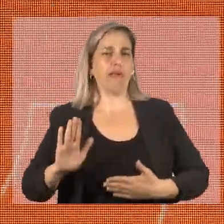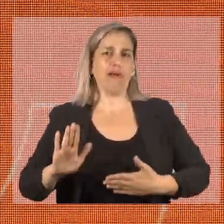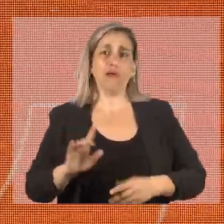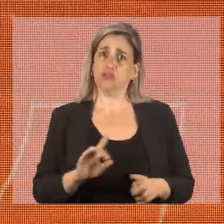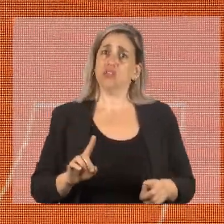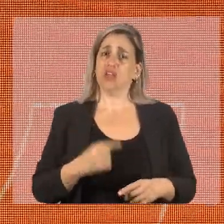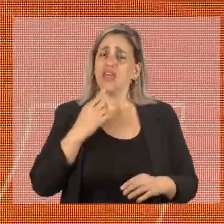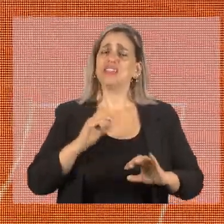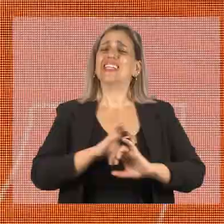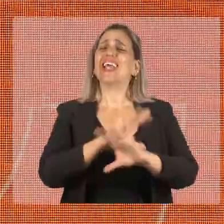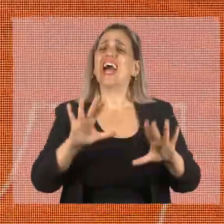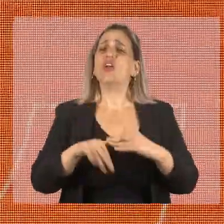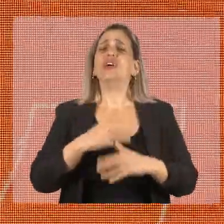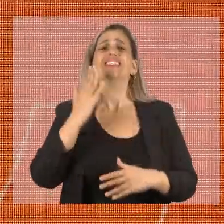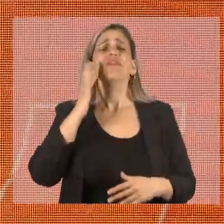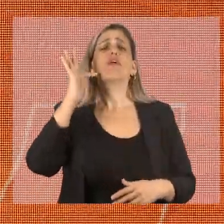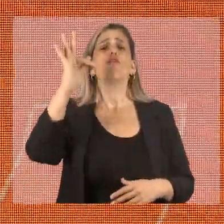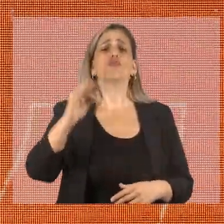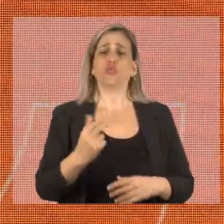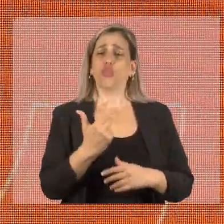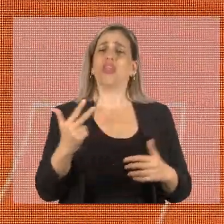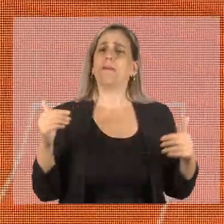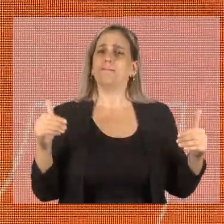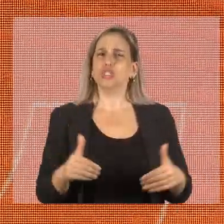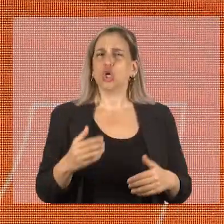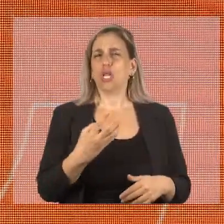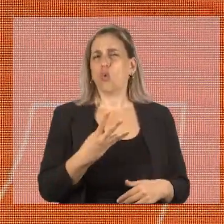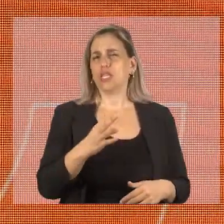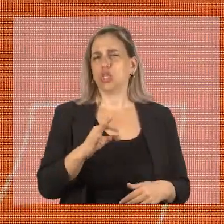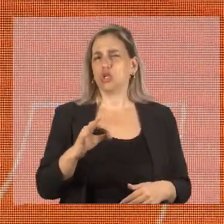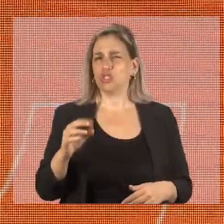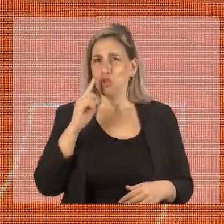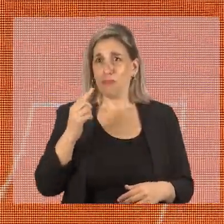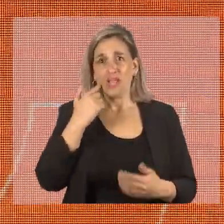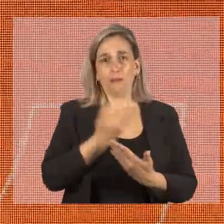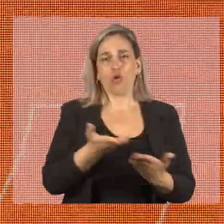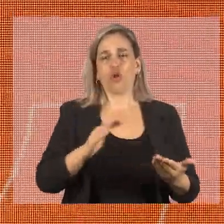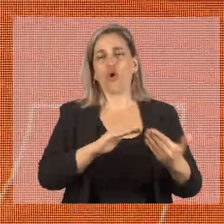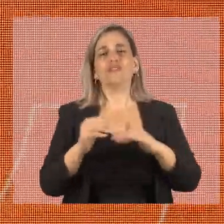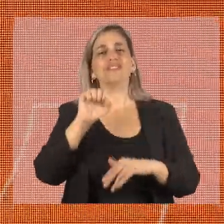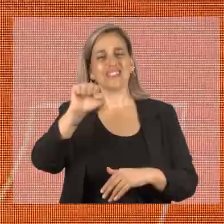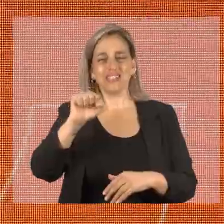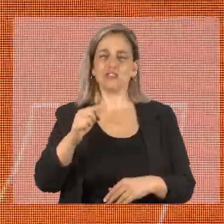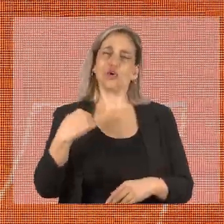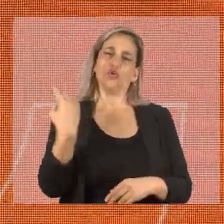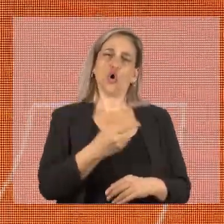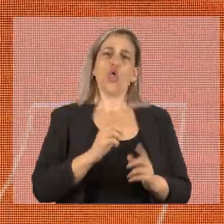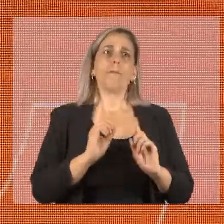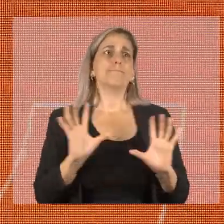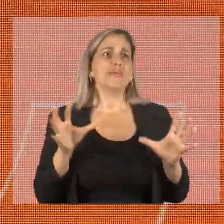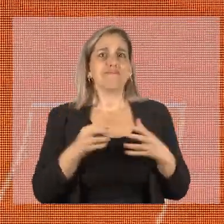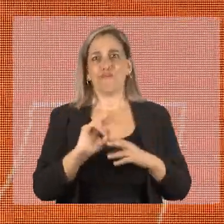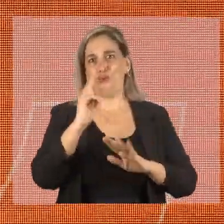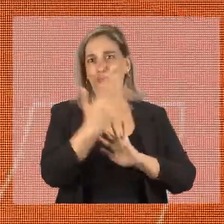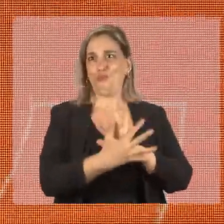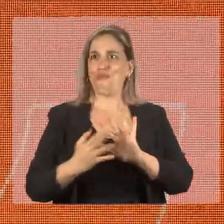establecer claridad y saber que el día de mañana estos 3.400.000 y pico mil que dio el censo vamos a vivir todos en el